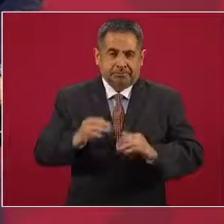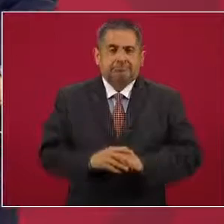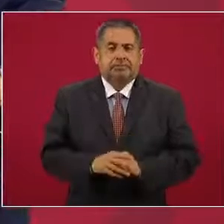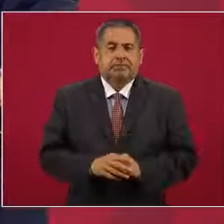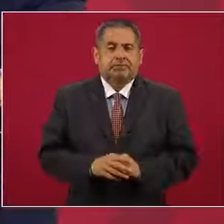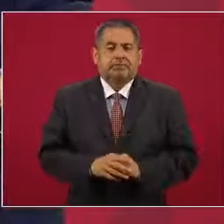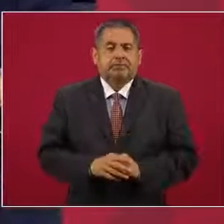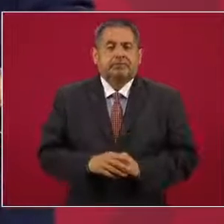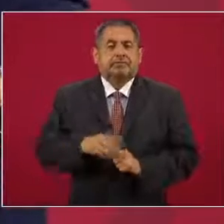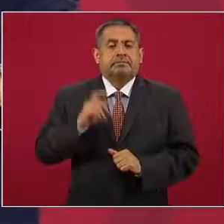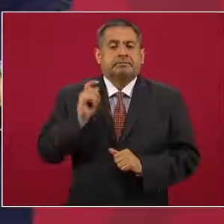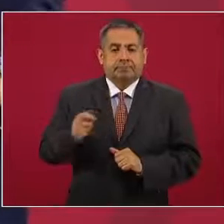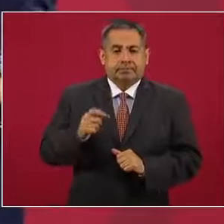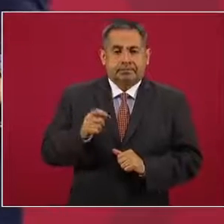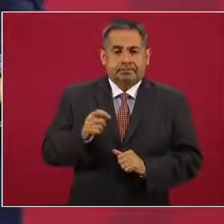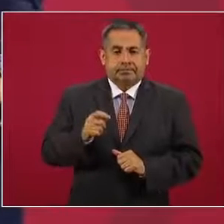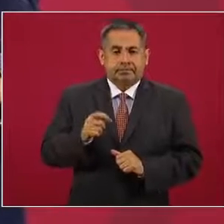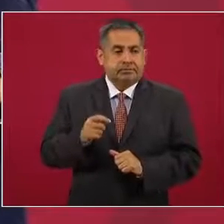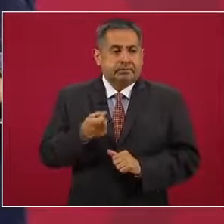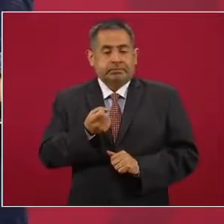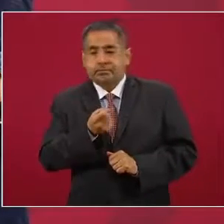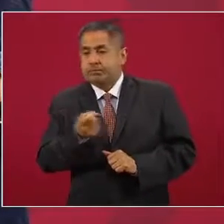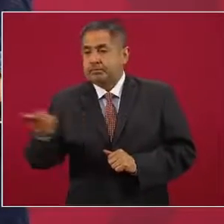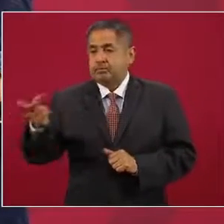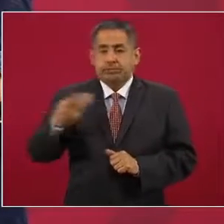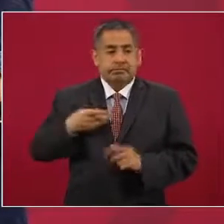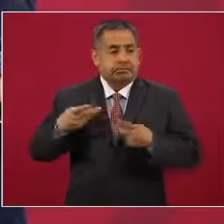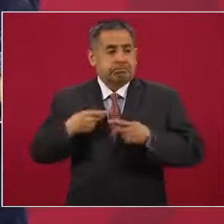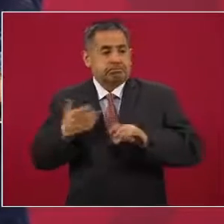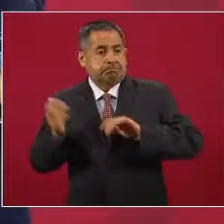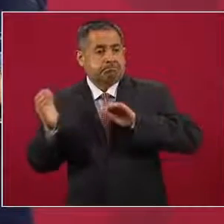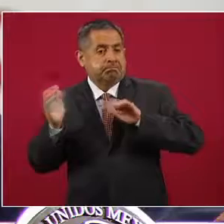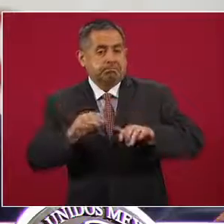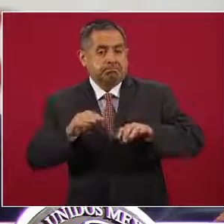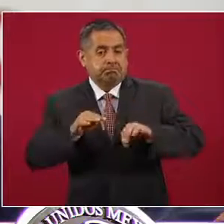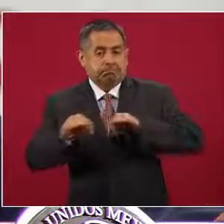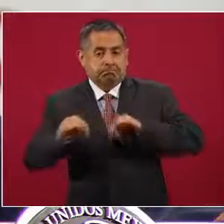Lo que tiene que ver con la recuperación de los empleos.